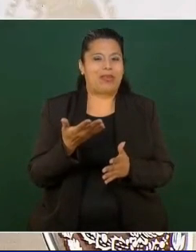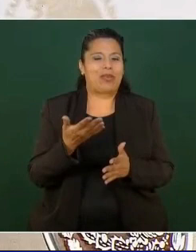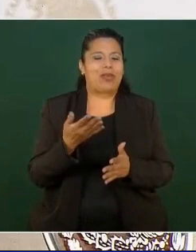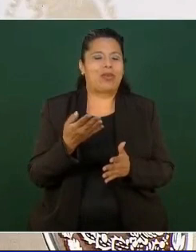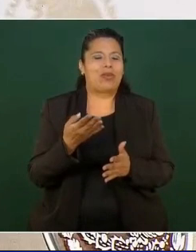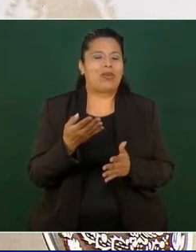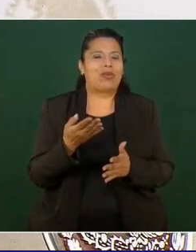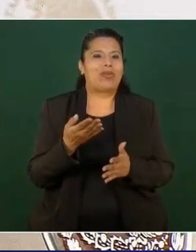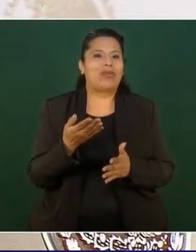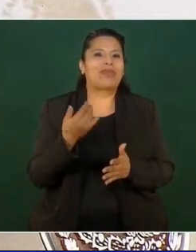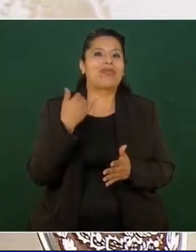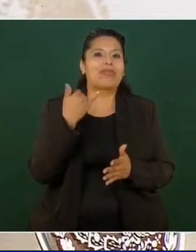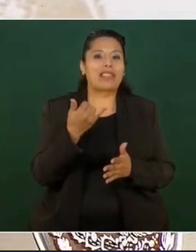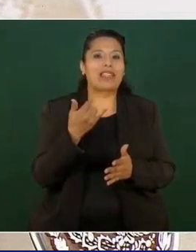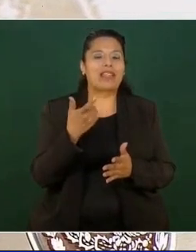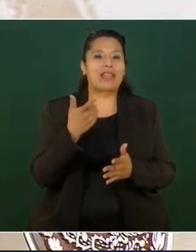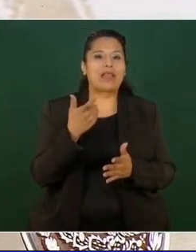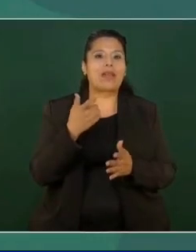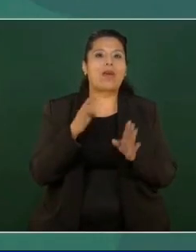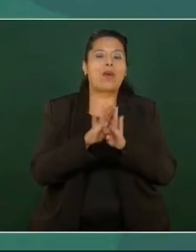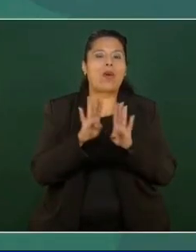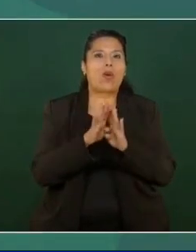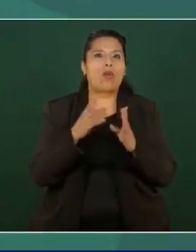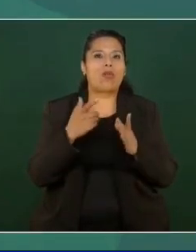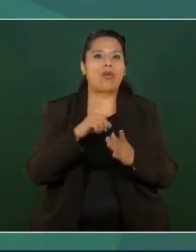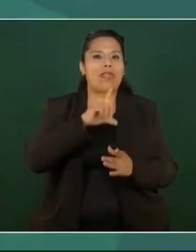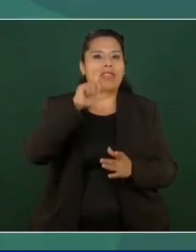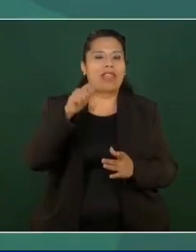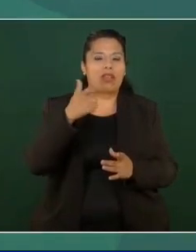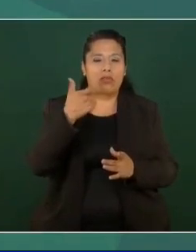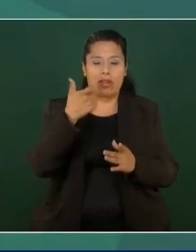de cómo se incrementó la inflación